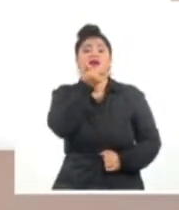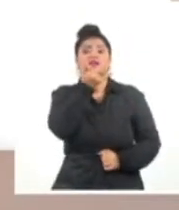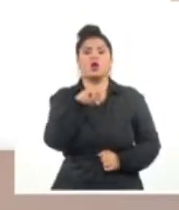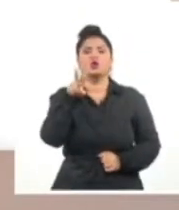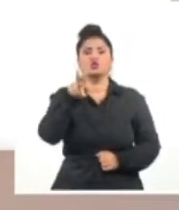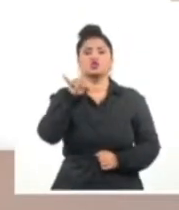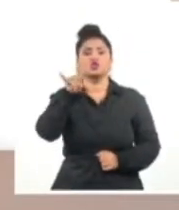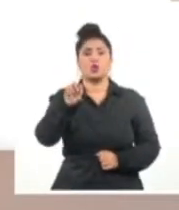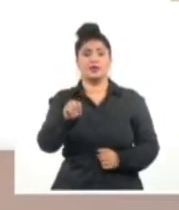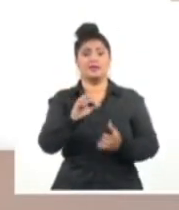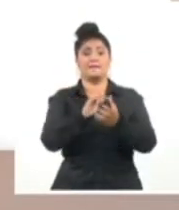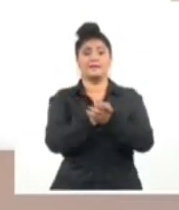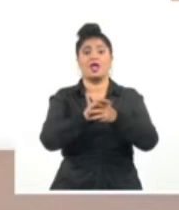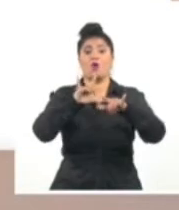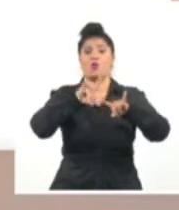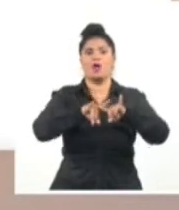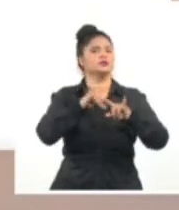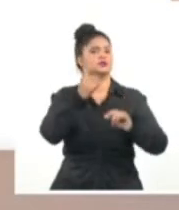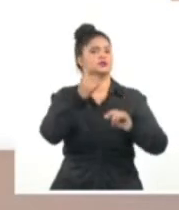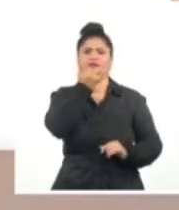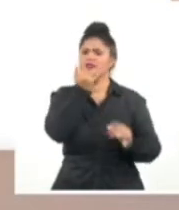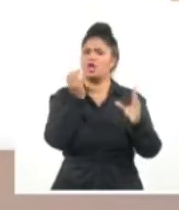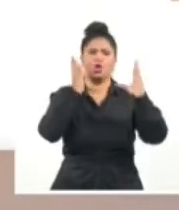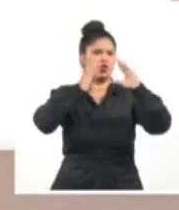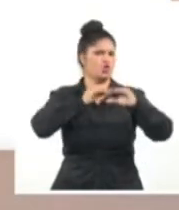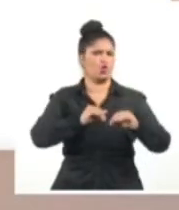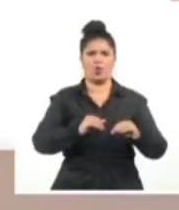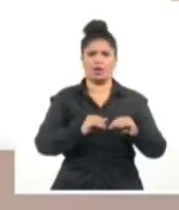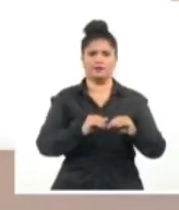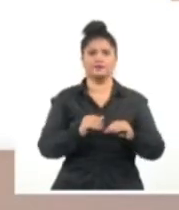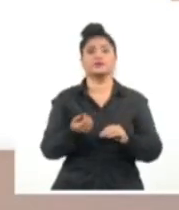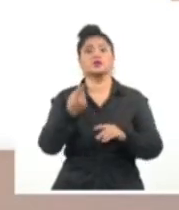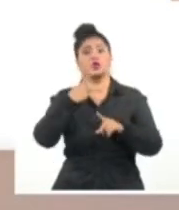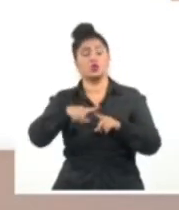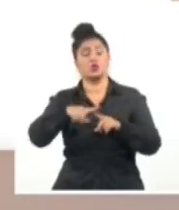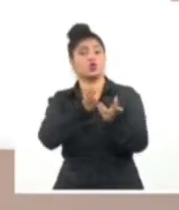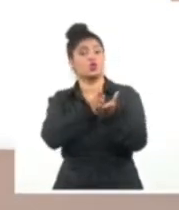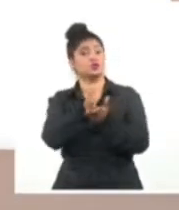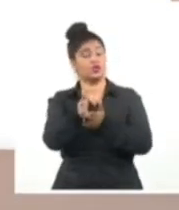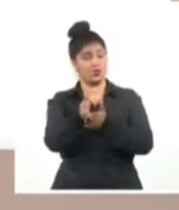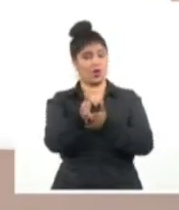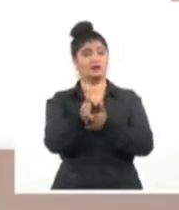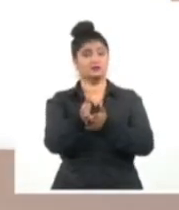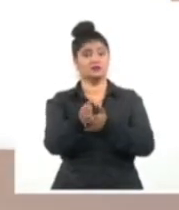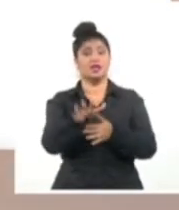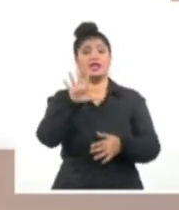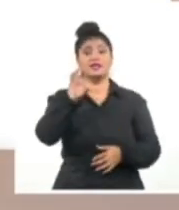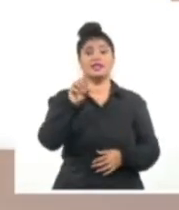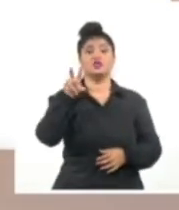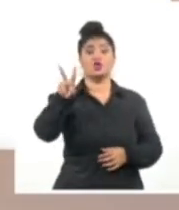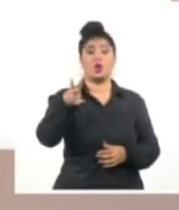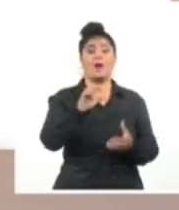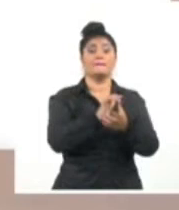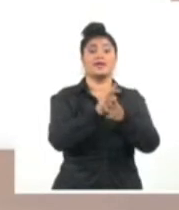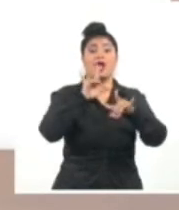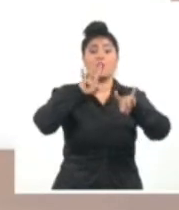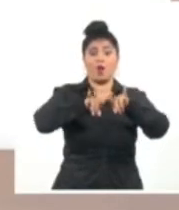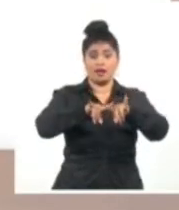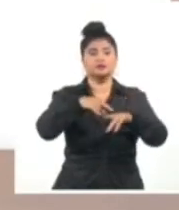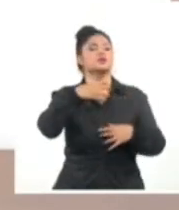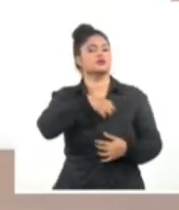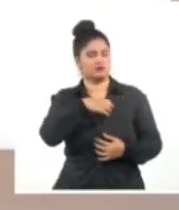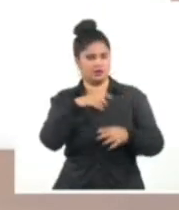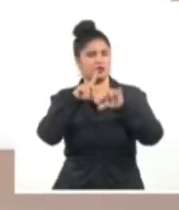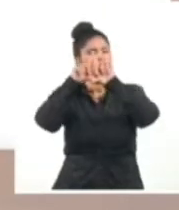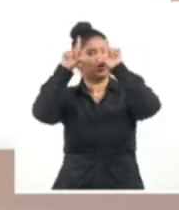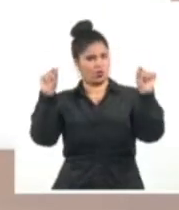290 megawatts. En cuanto a la generación térmica, se mantiene una limitación de 502 megawatts. En la generación distribuida